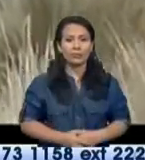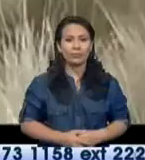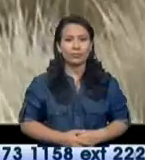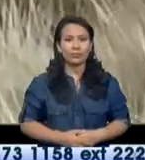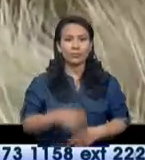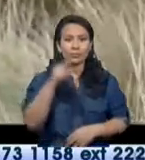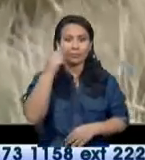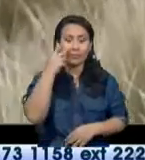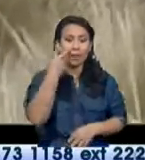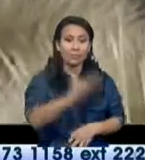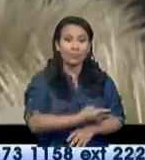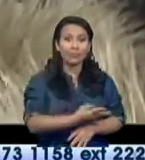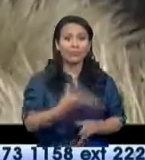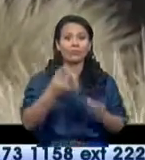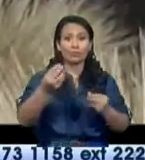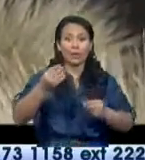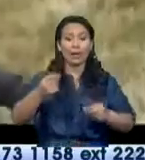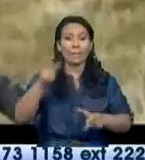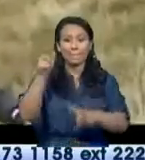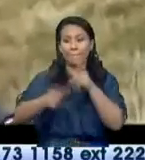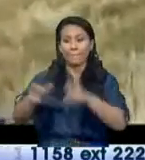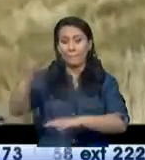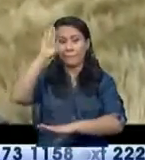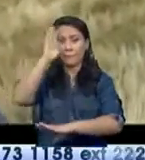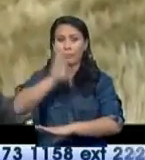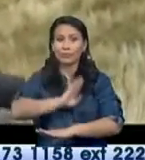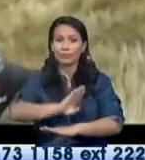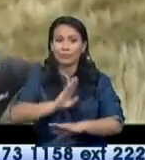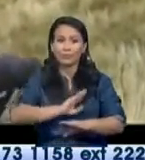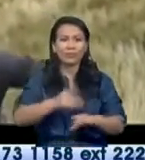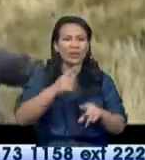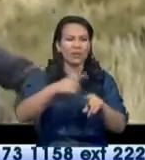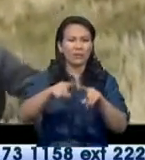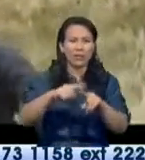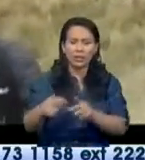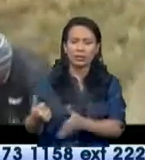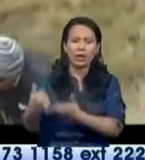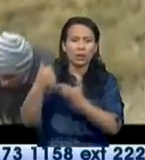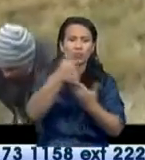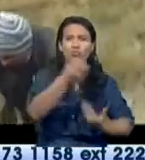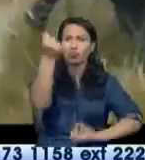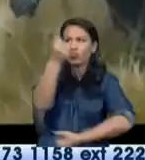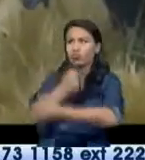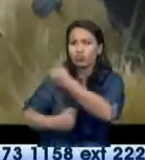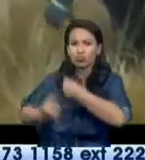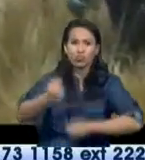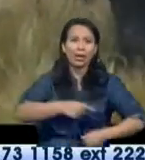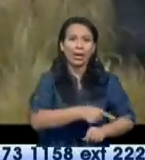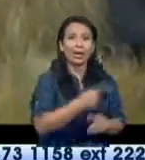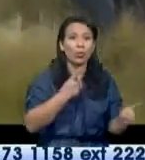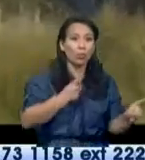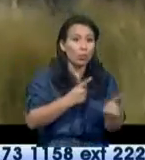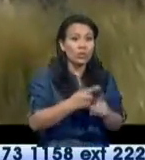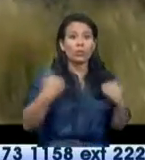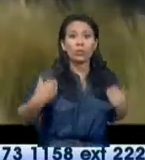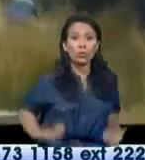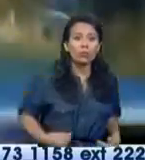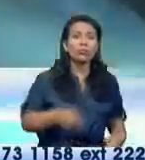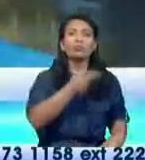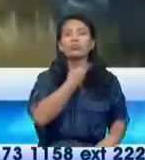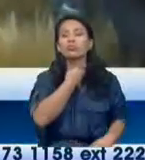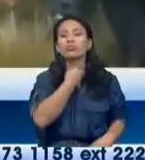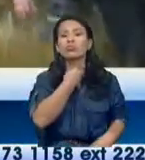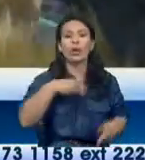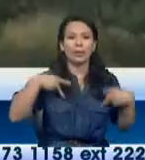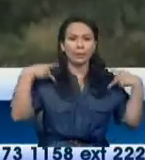Eran instantes cuando personal del GOE y bomberos de Colta realizaban el rescate del cuerpo sin vida de Edgar G., de 65 años de